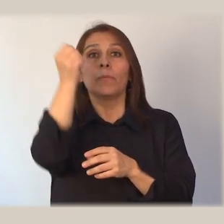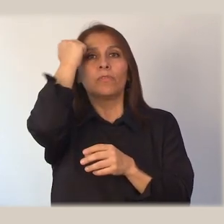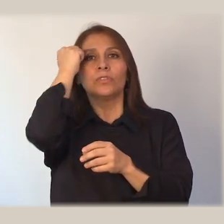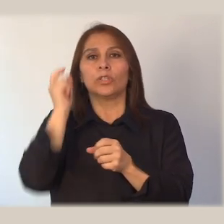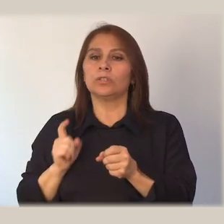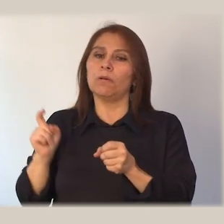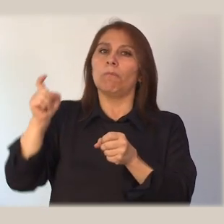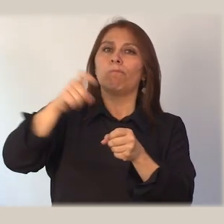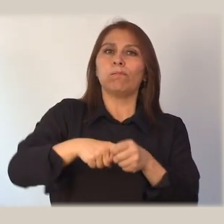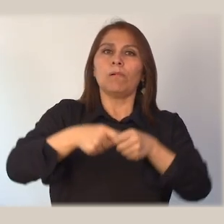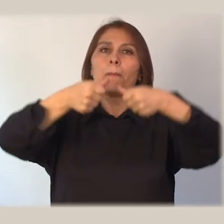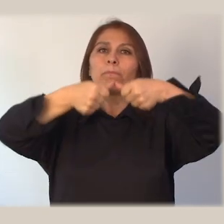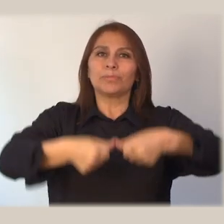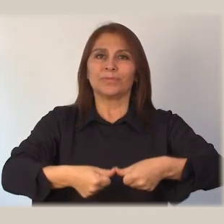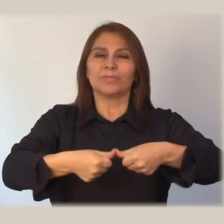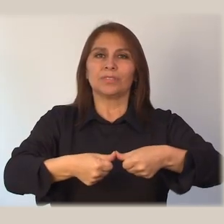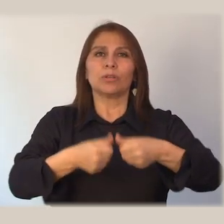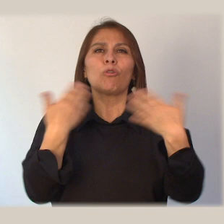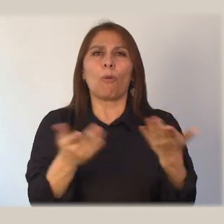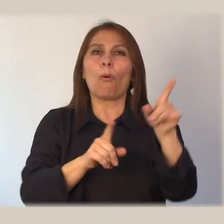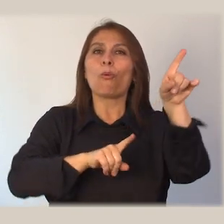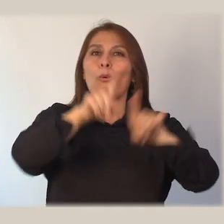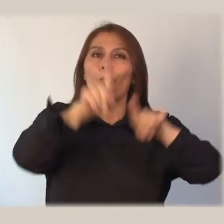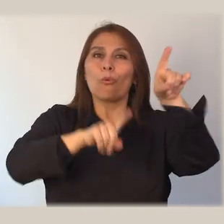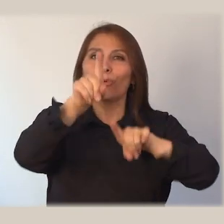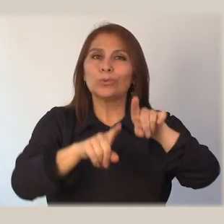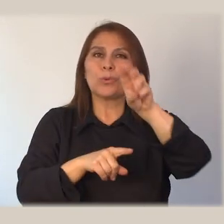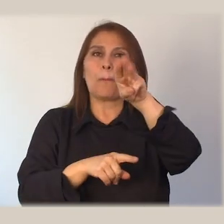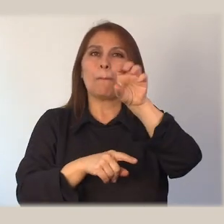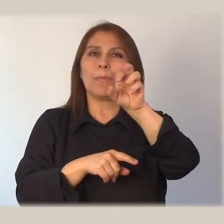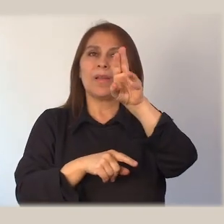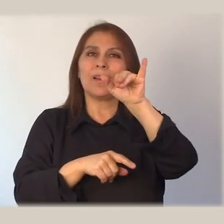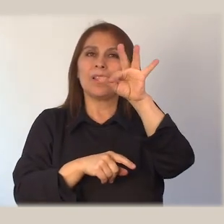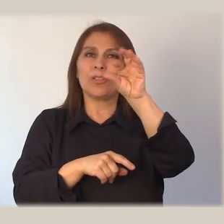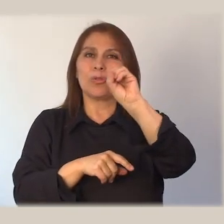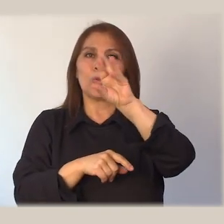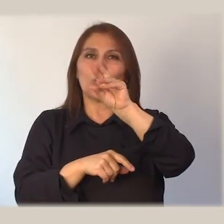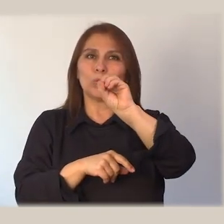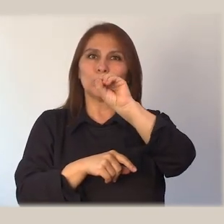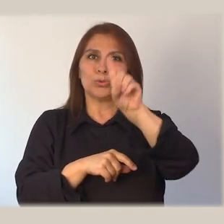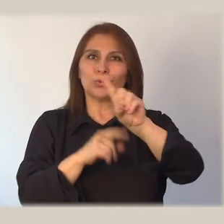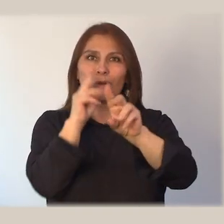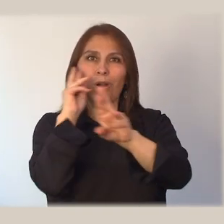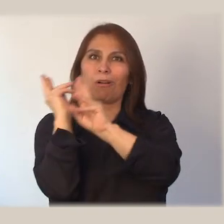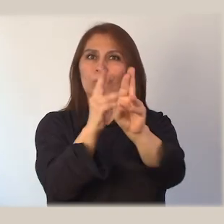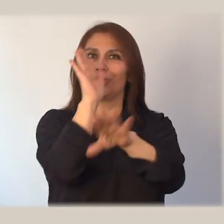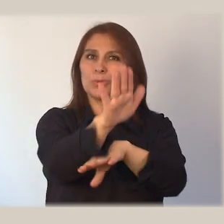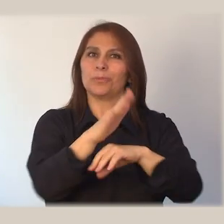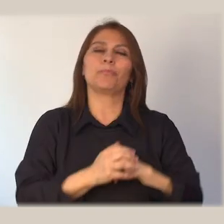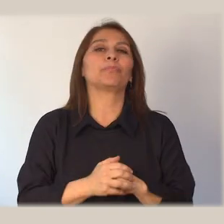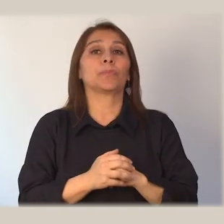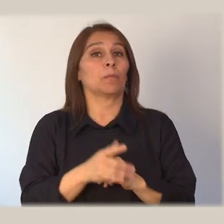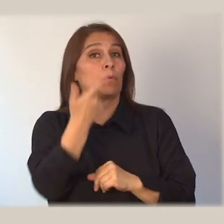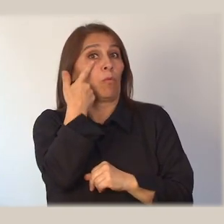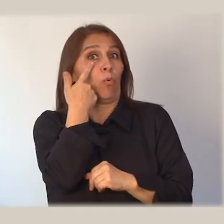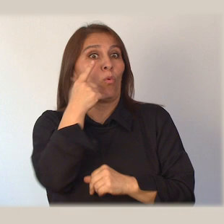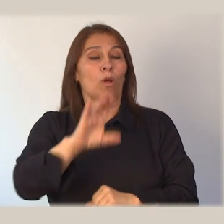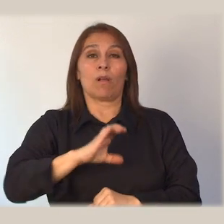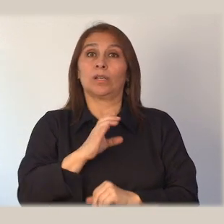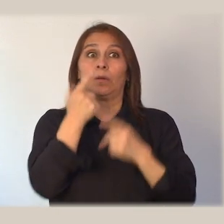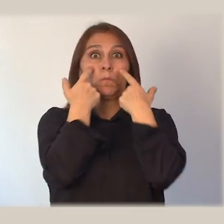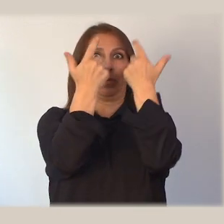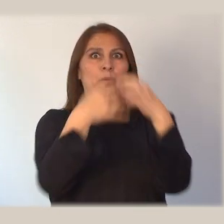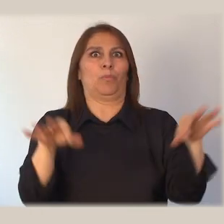vincularon a la planta de la universidad mediante un concurso público de méritos ahora bien una de las características más